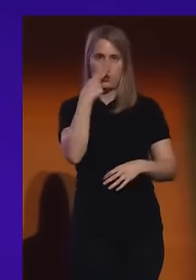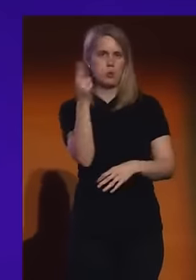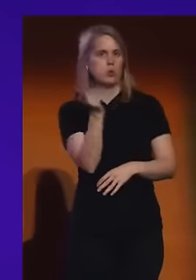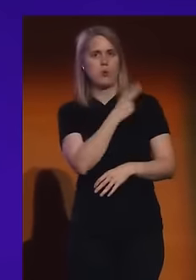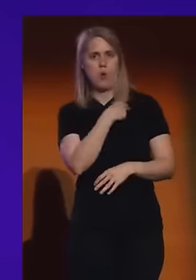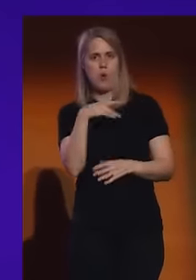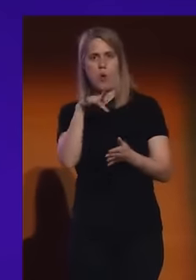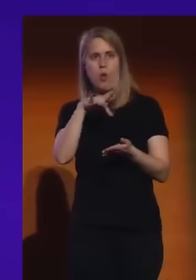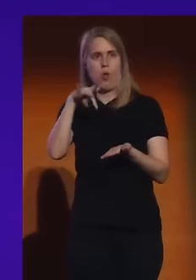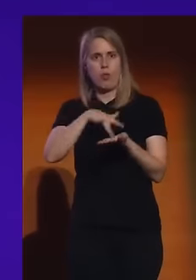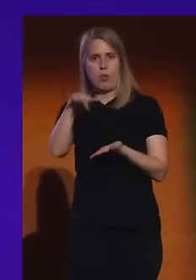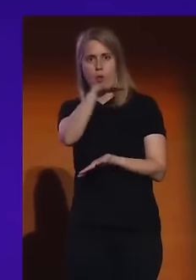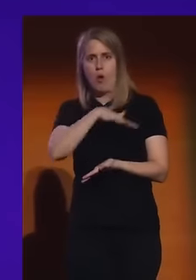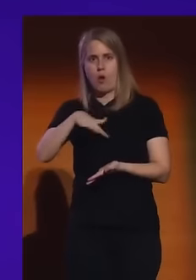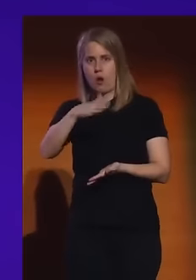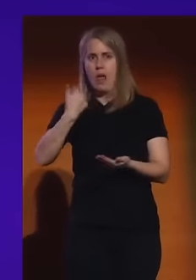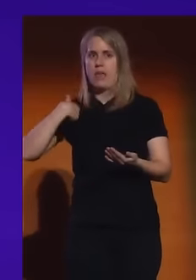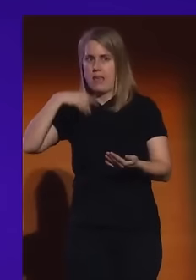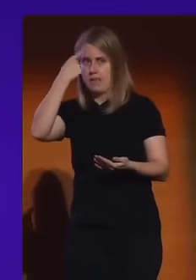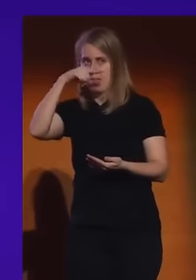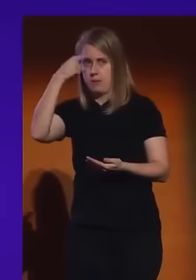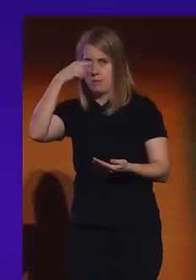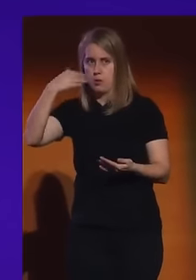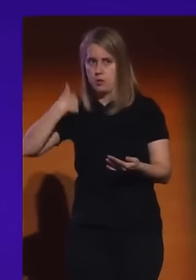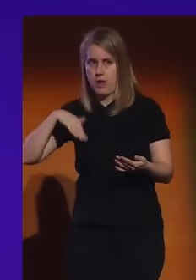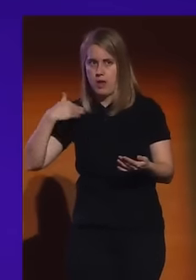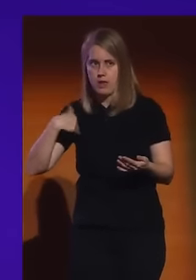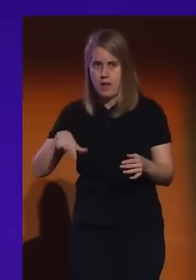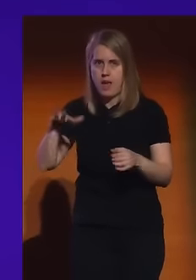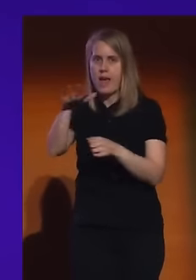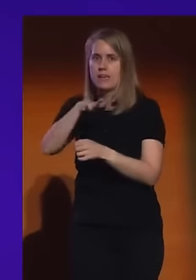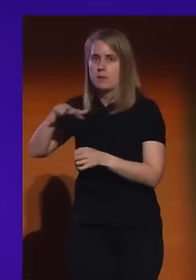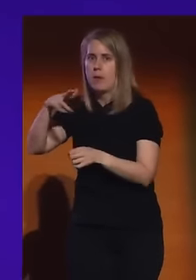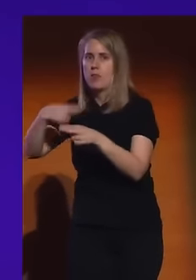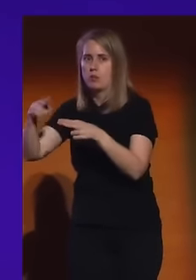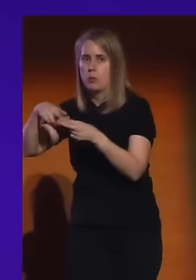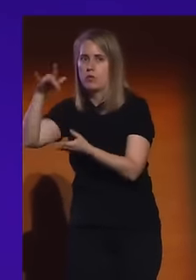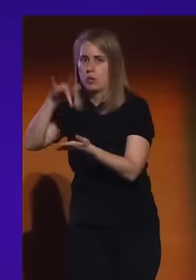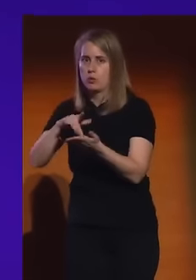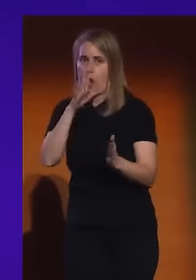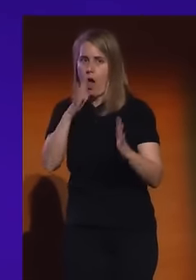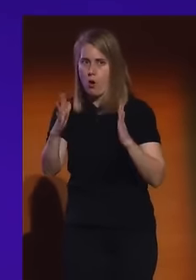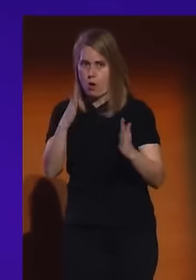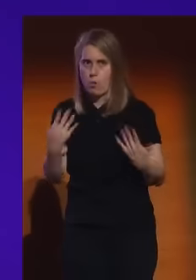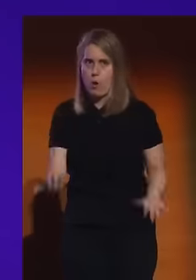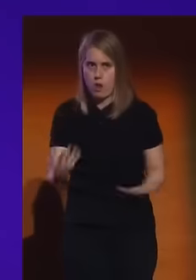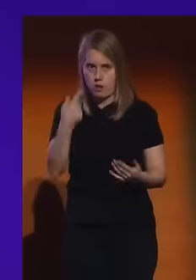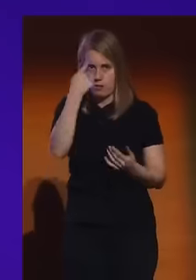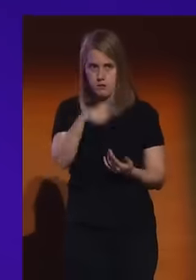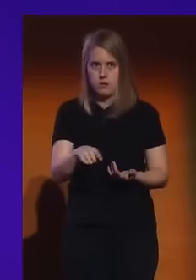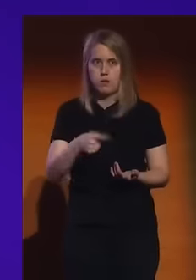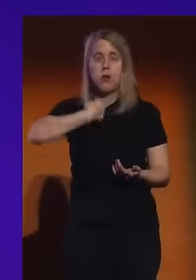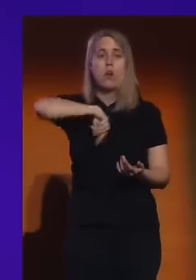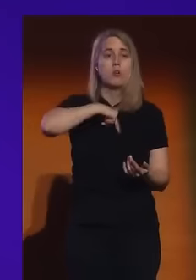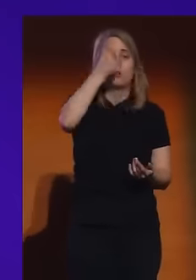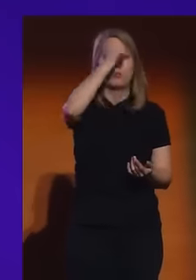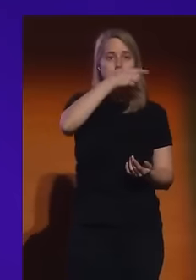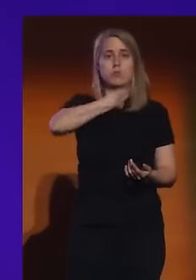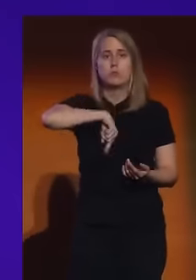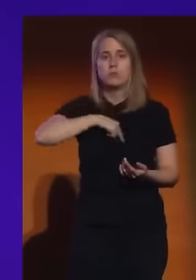Chulería en estos lares ya sabemos En qué espacios políticos se encuentra nosotras y